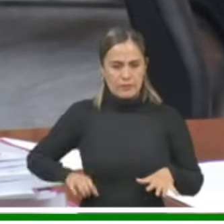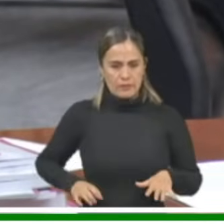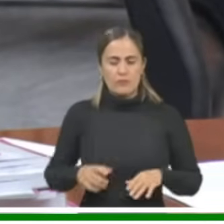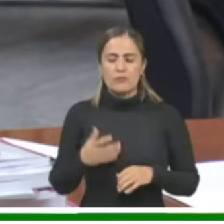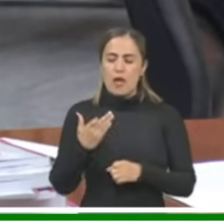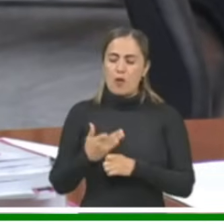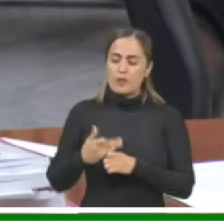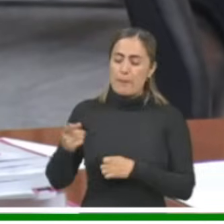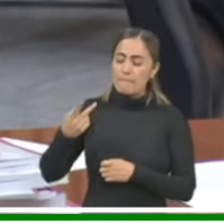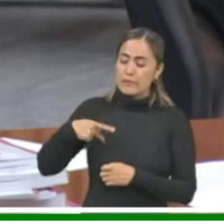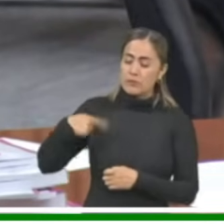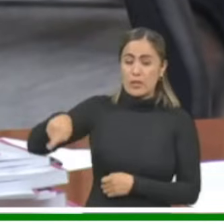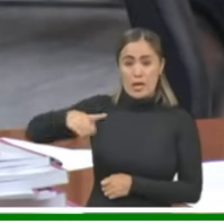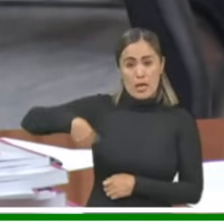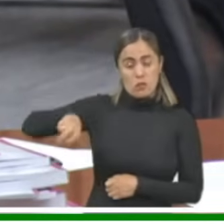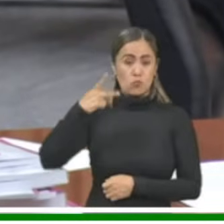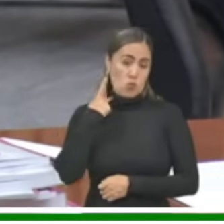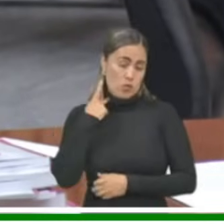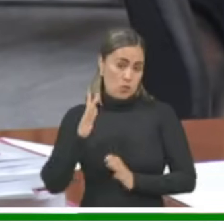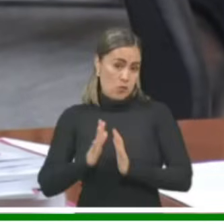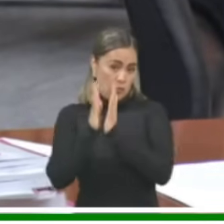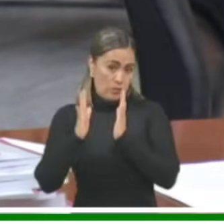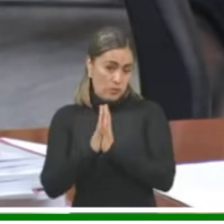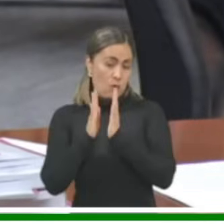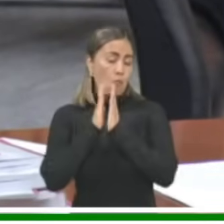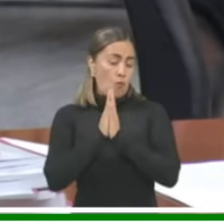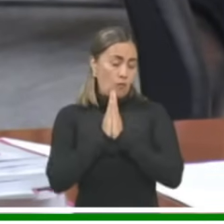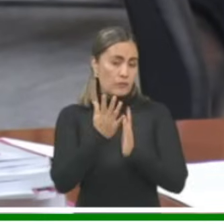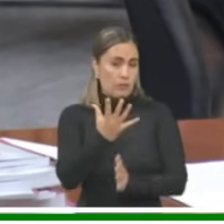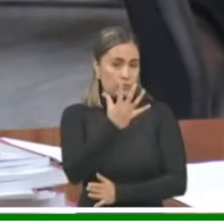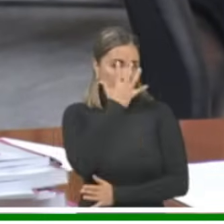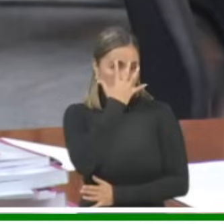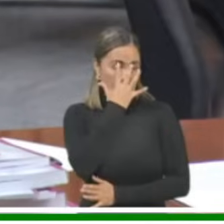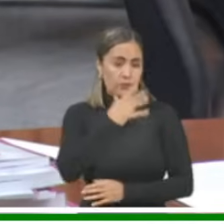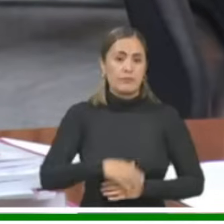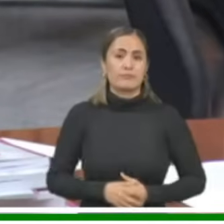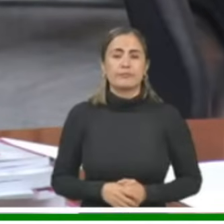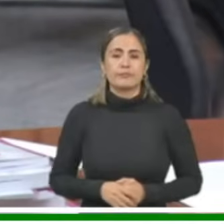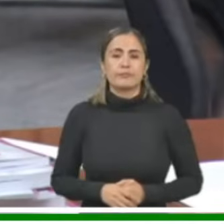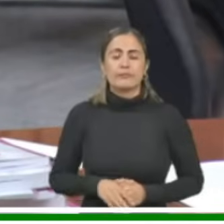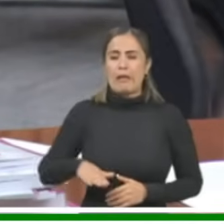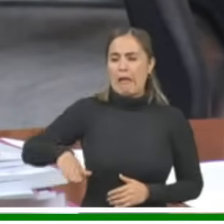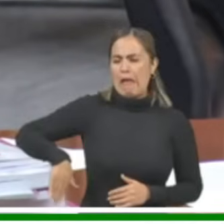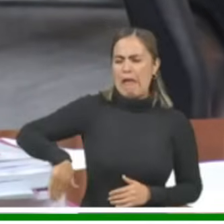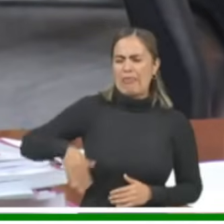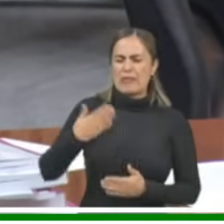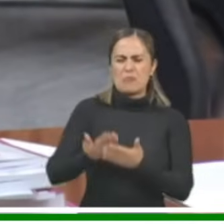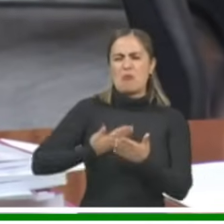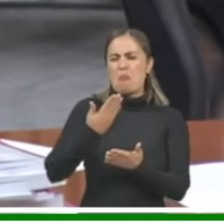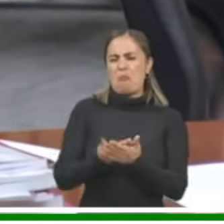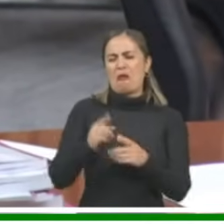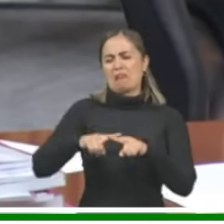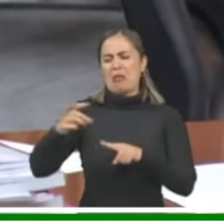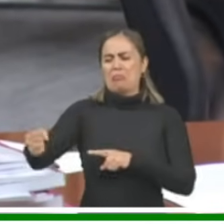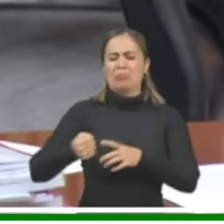políticos tengan seriedad. Hacía alusión a él la ligereza con la que hicieron unas propuestas en el tema de moderación